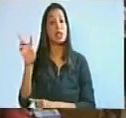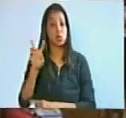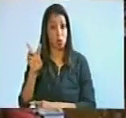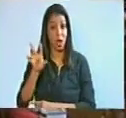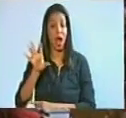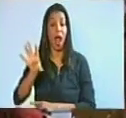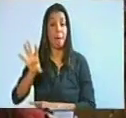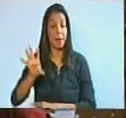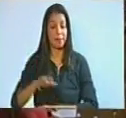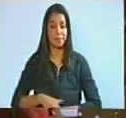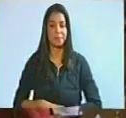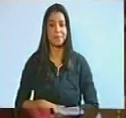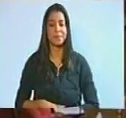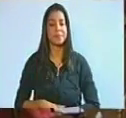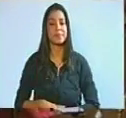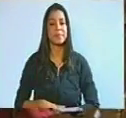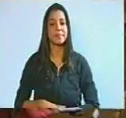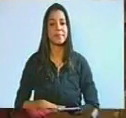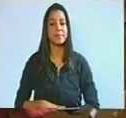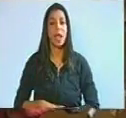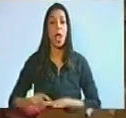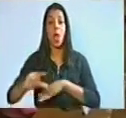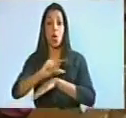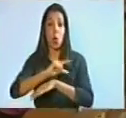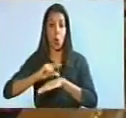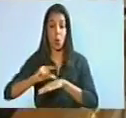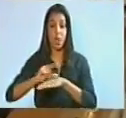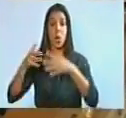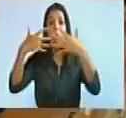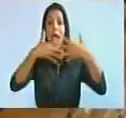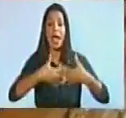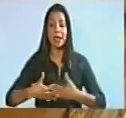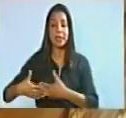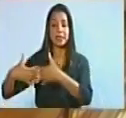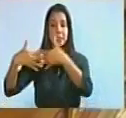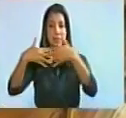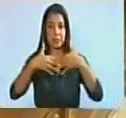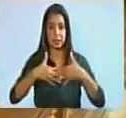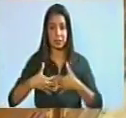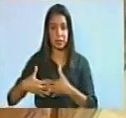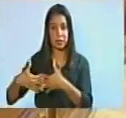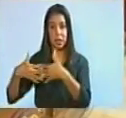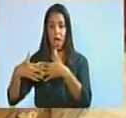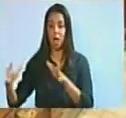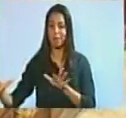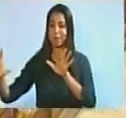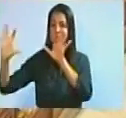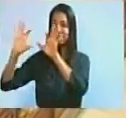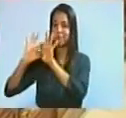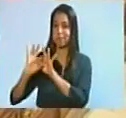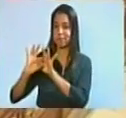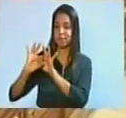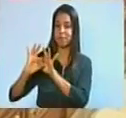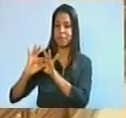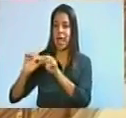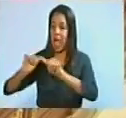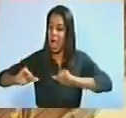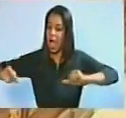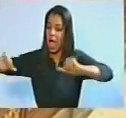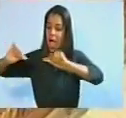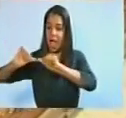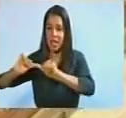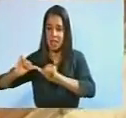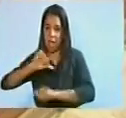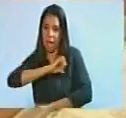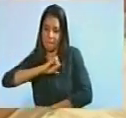nación. Considerando que el gobierno de los Estados Unidos de América, en alianza con agencias privadas de